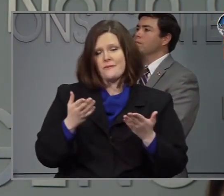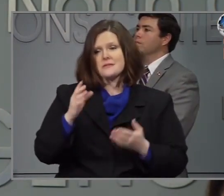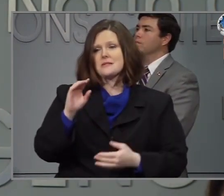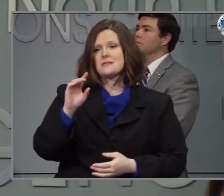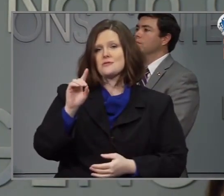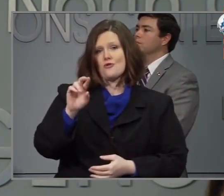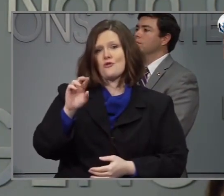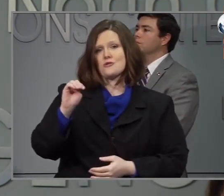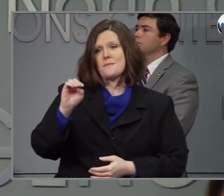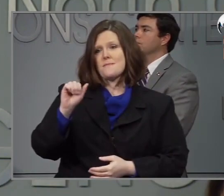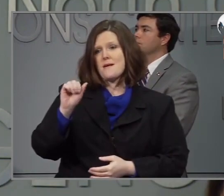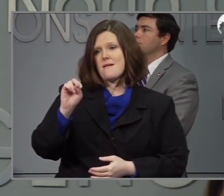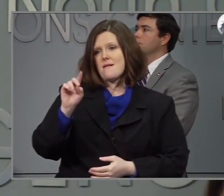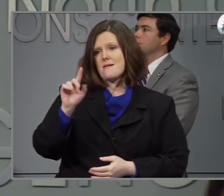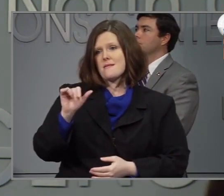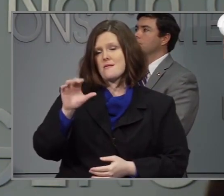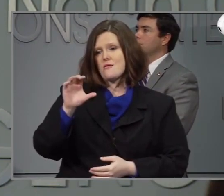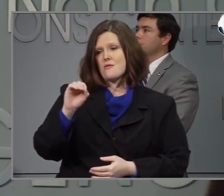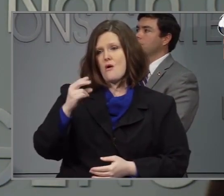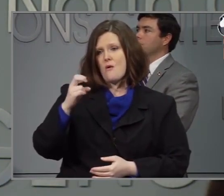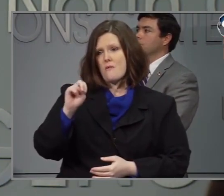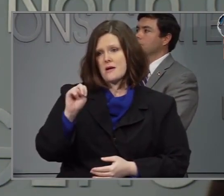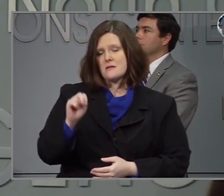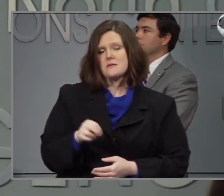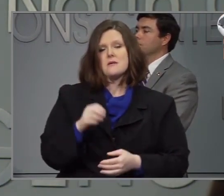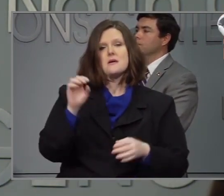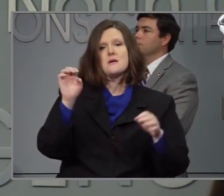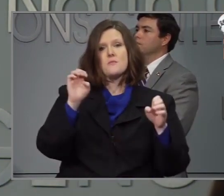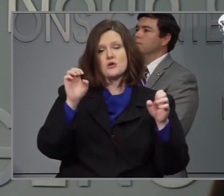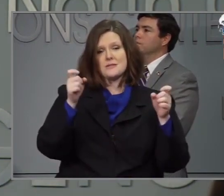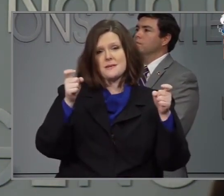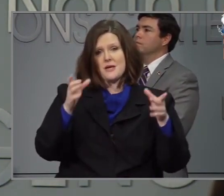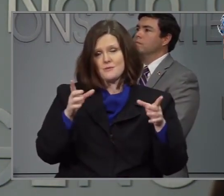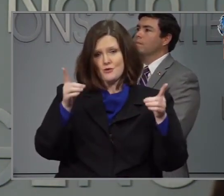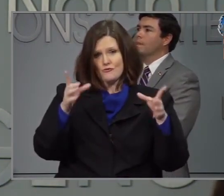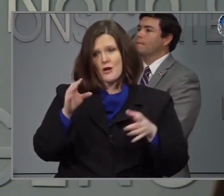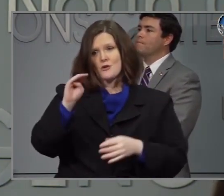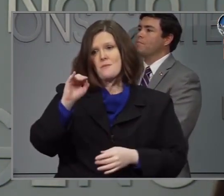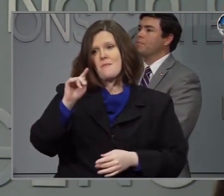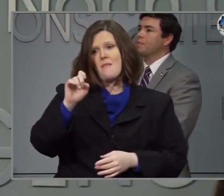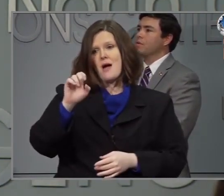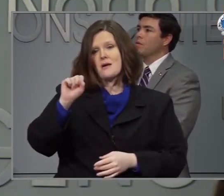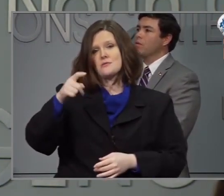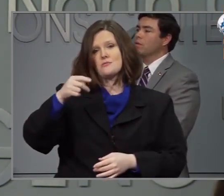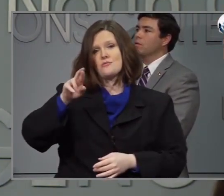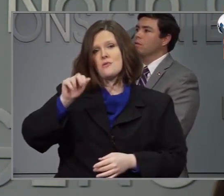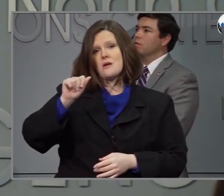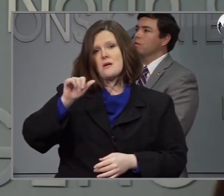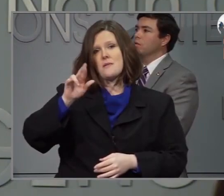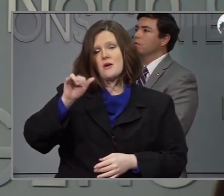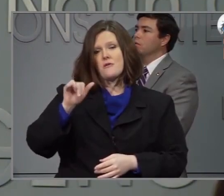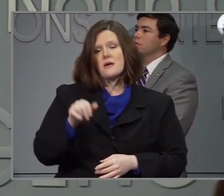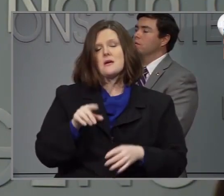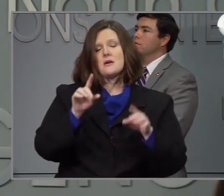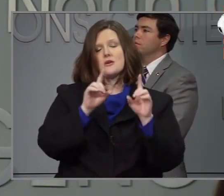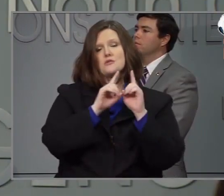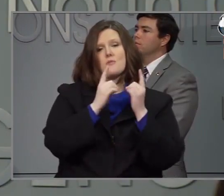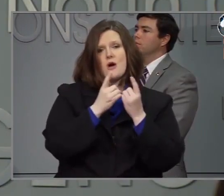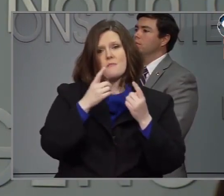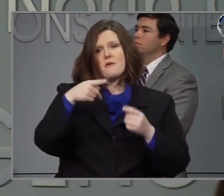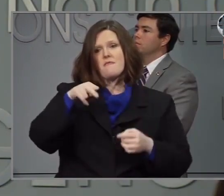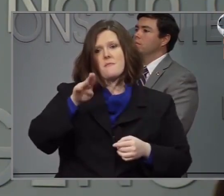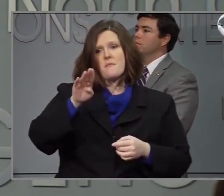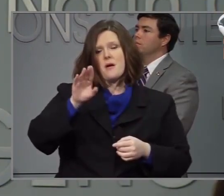servicios humanos doctora mindy el director de administración de emergencias max weber y el secretario del